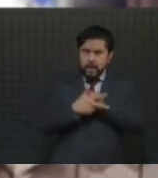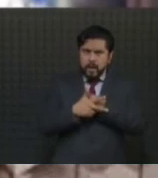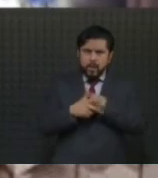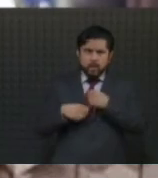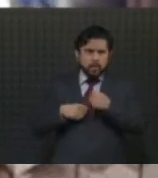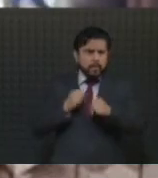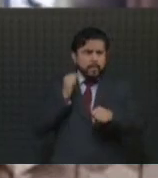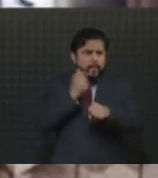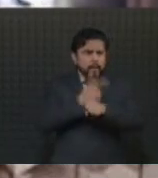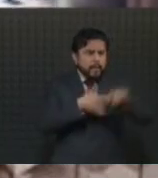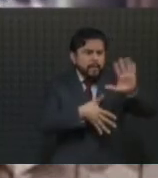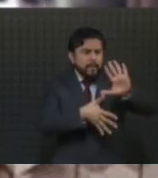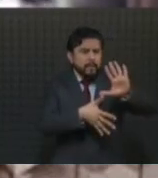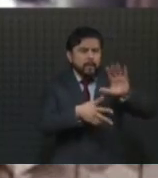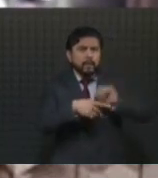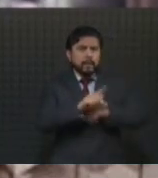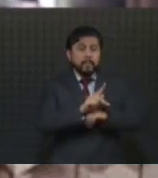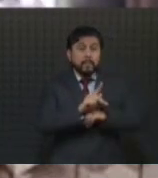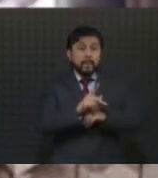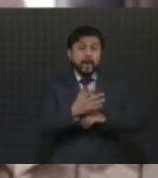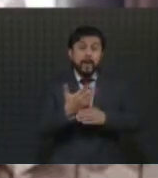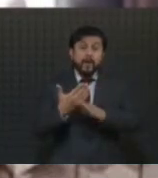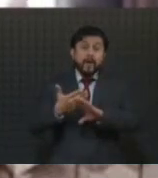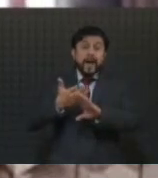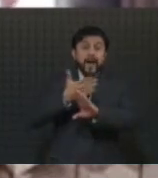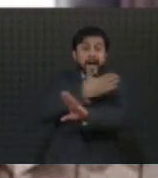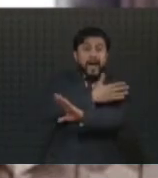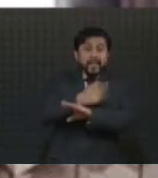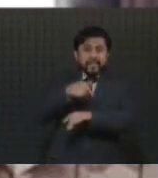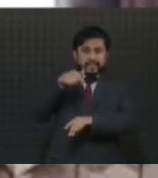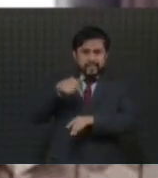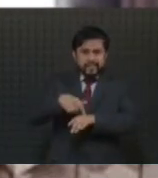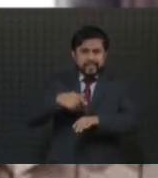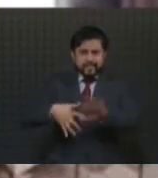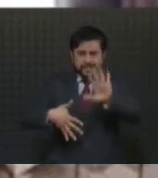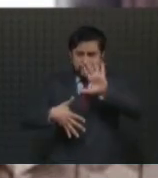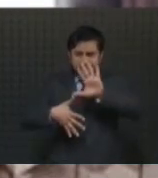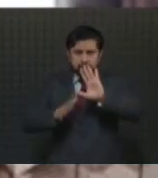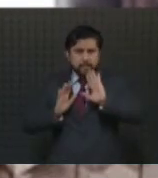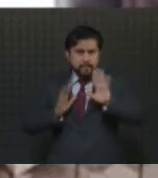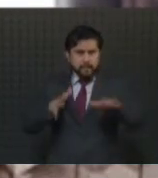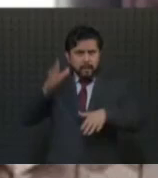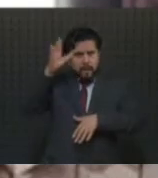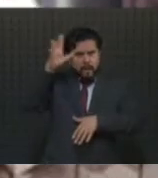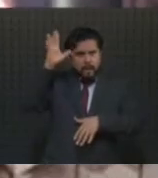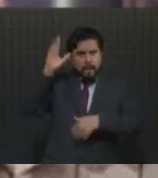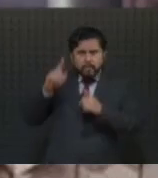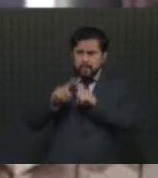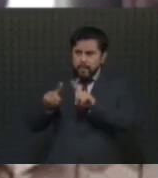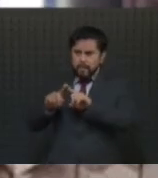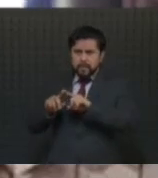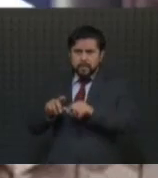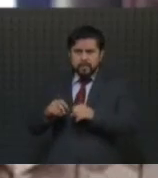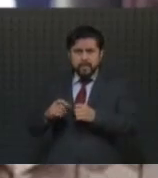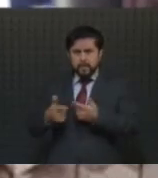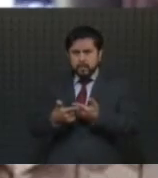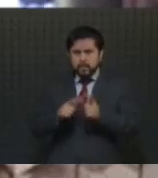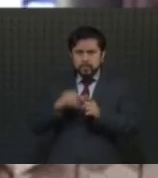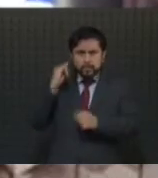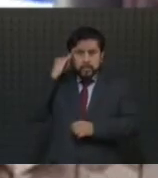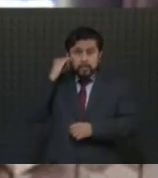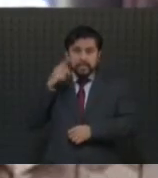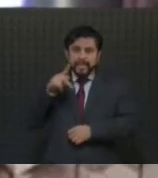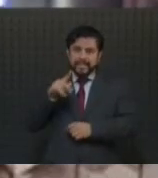civilizaciones entonces, civilizaciones milenarias. Y Y hay otra visión desde aquí, de